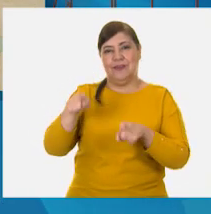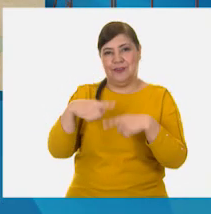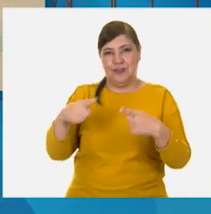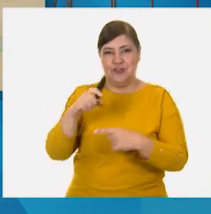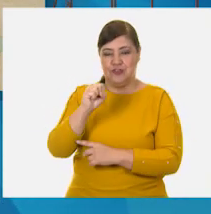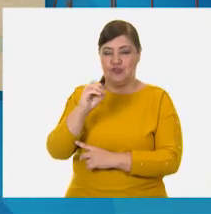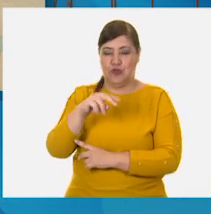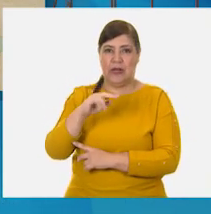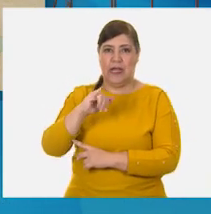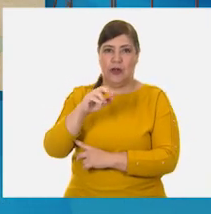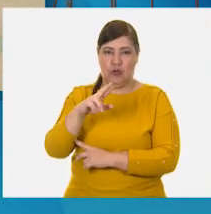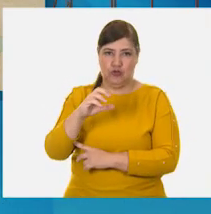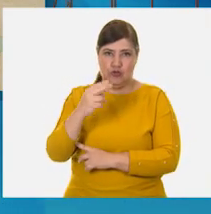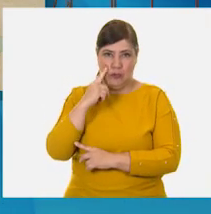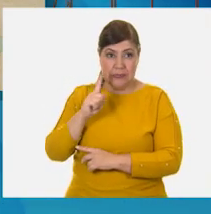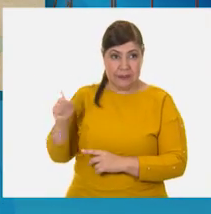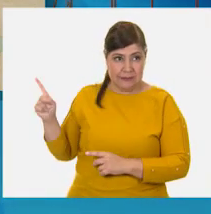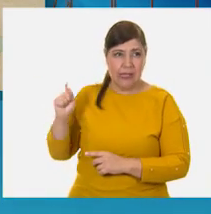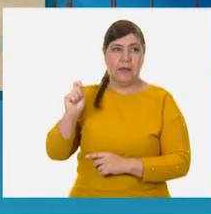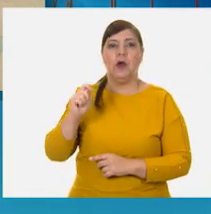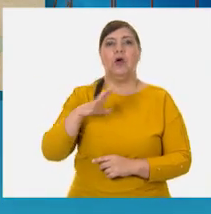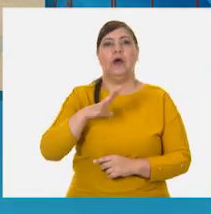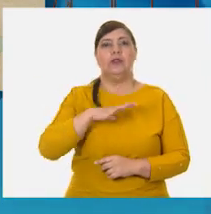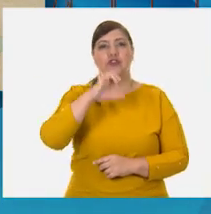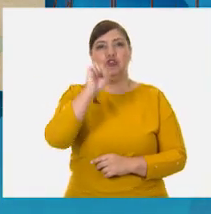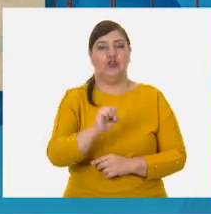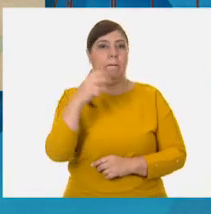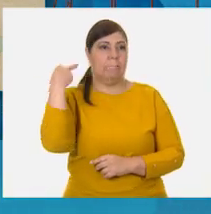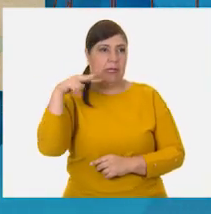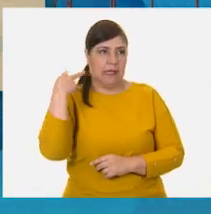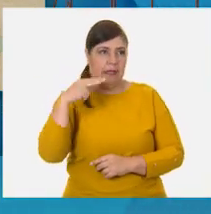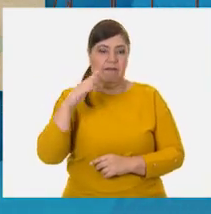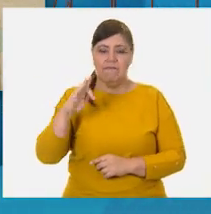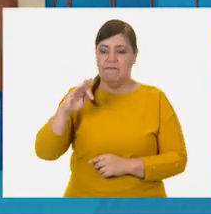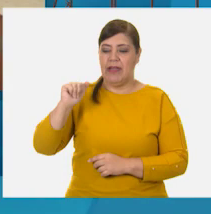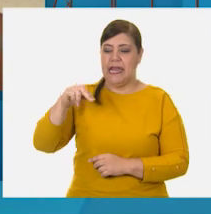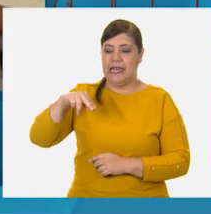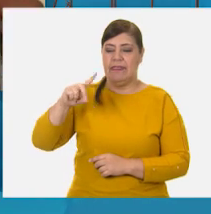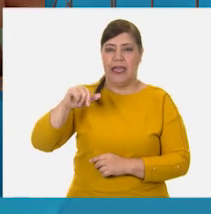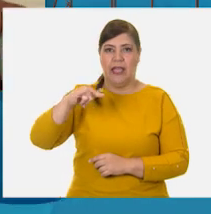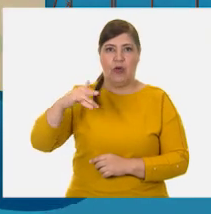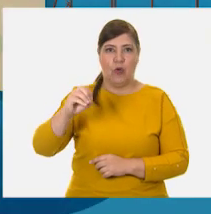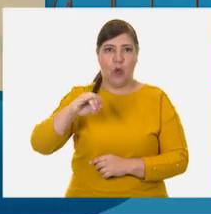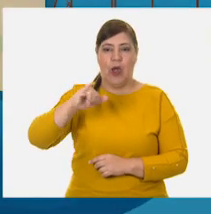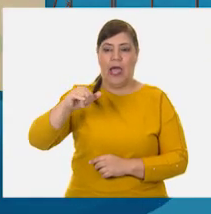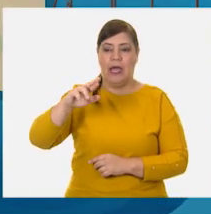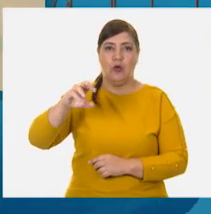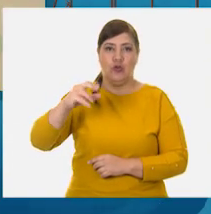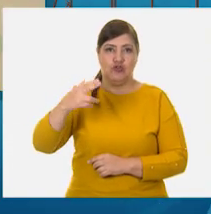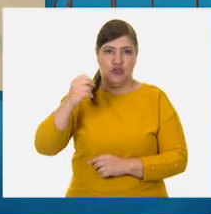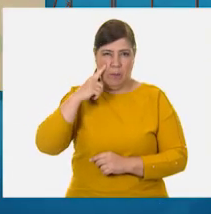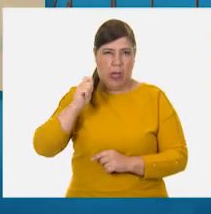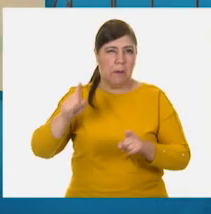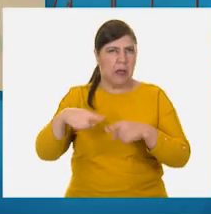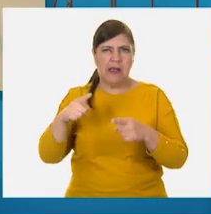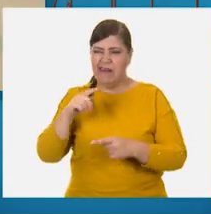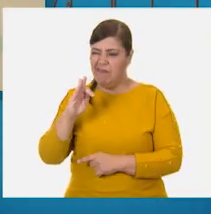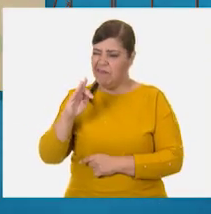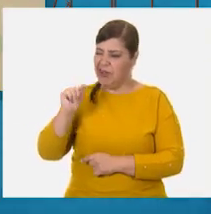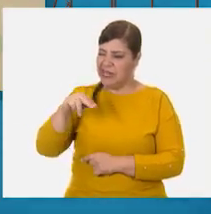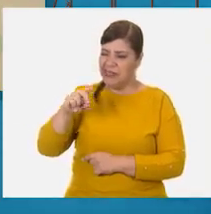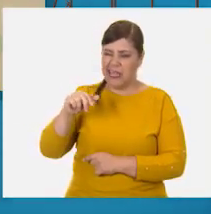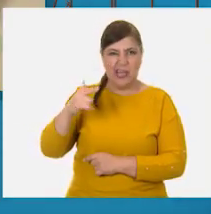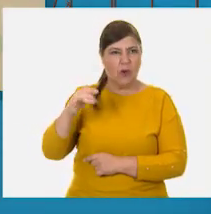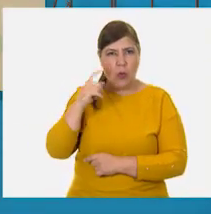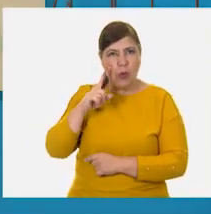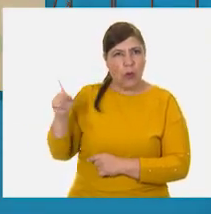hoy hablaremos de la fiesta tradicional del sur de Veracruz, también conocida como Fandango Jarocho. ¿Pero qué es el fandango?